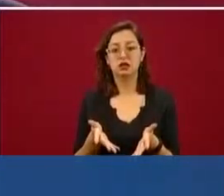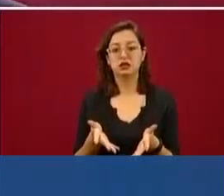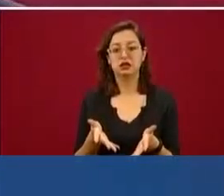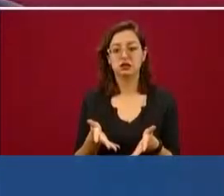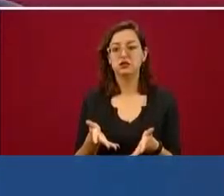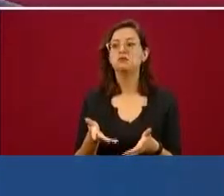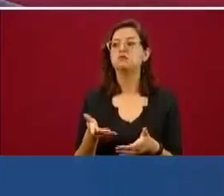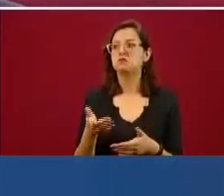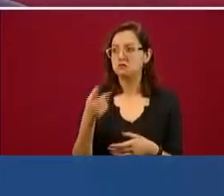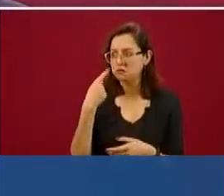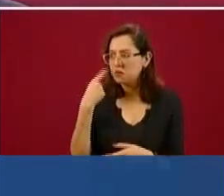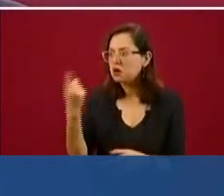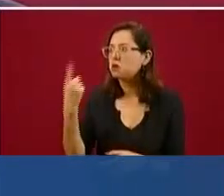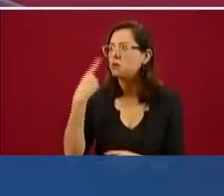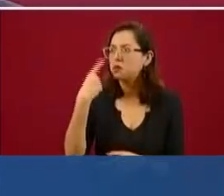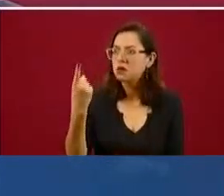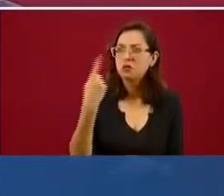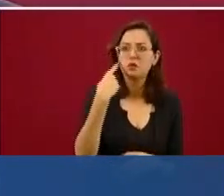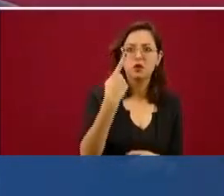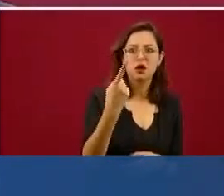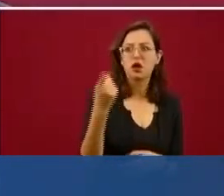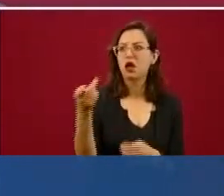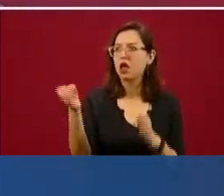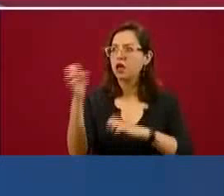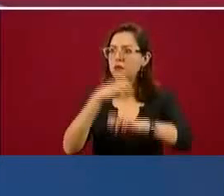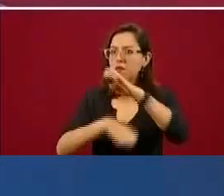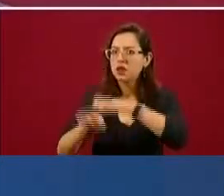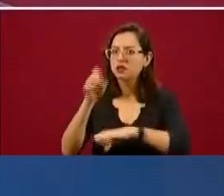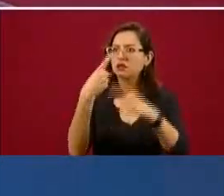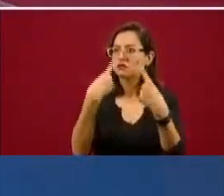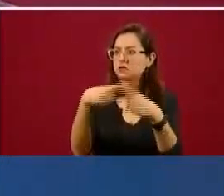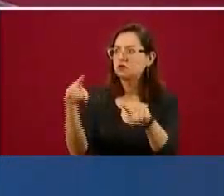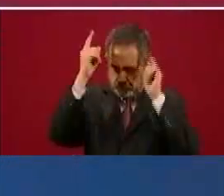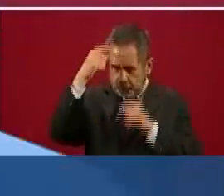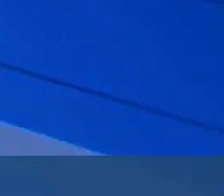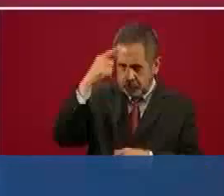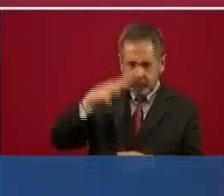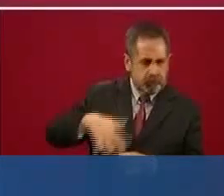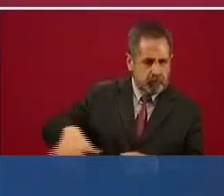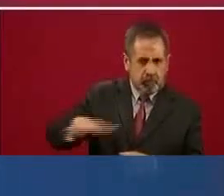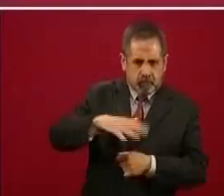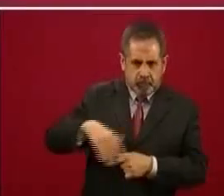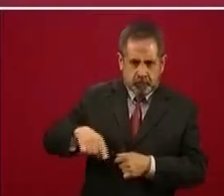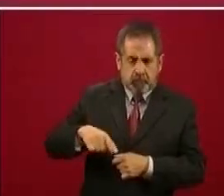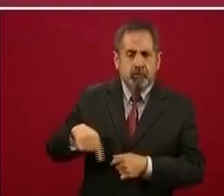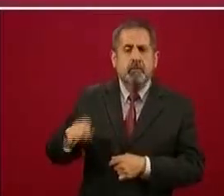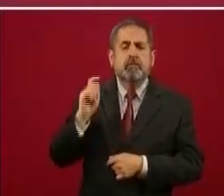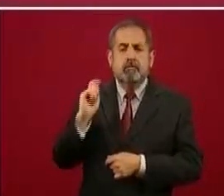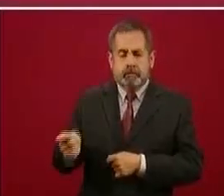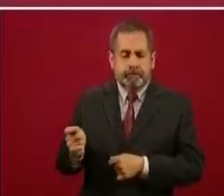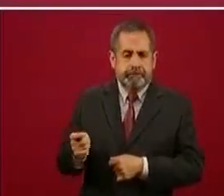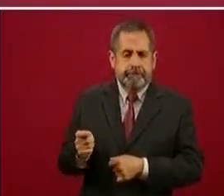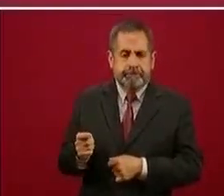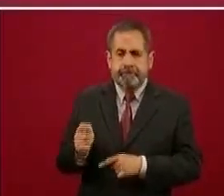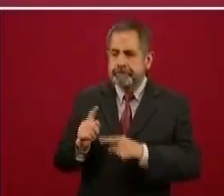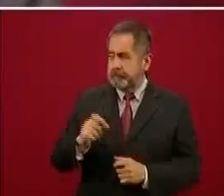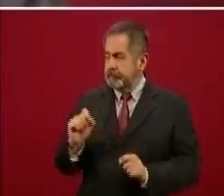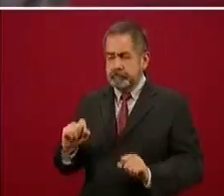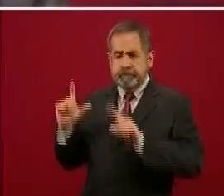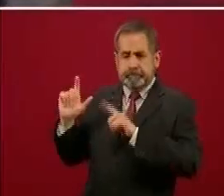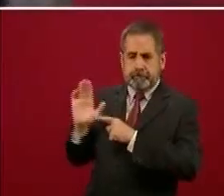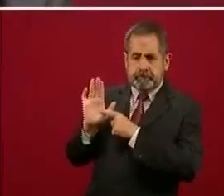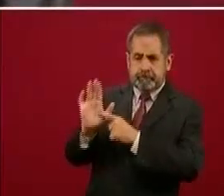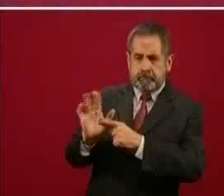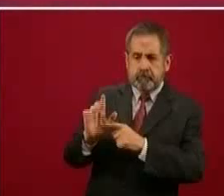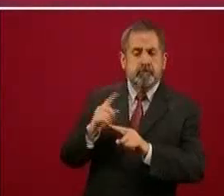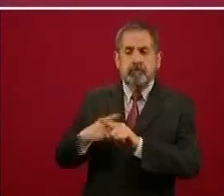muestras de solidaridad de empresarios. Bien, algunos de los empresarios que mencionó, entre ellos Carlos Slim,